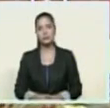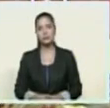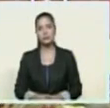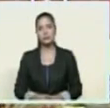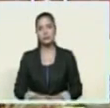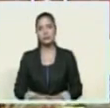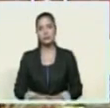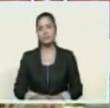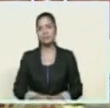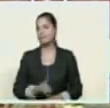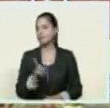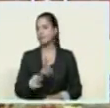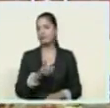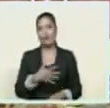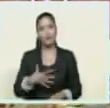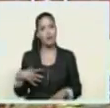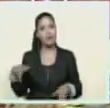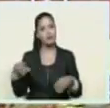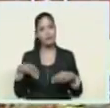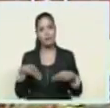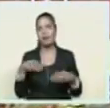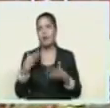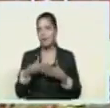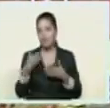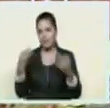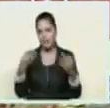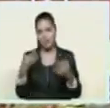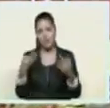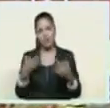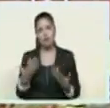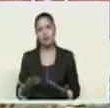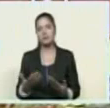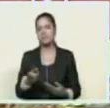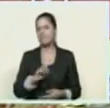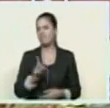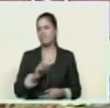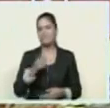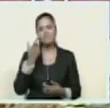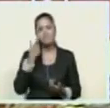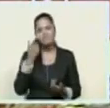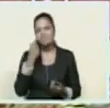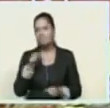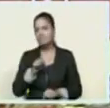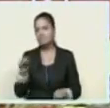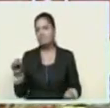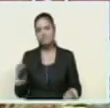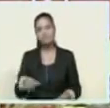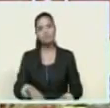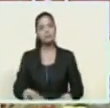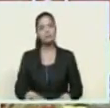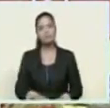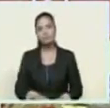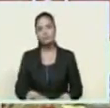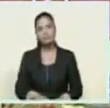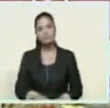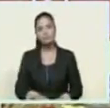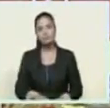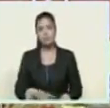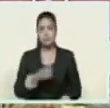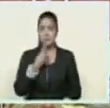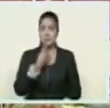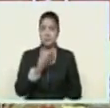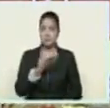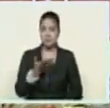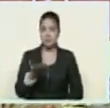no quiero reconocer la realidad se niega a ver la realidad y aunque